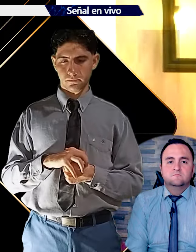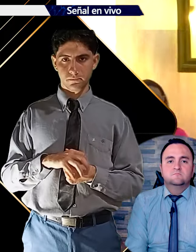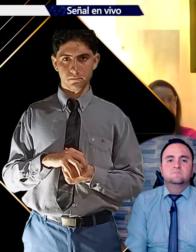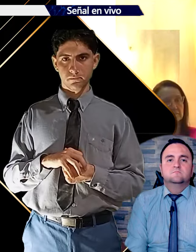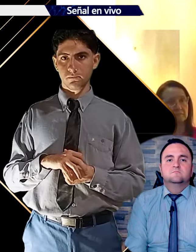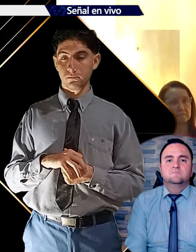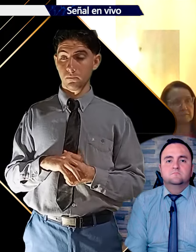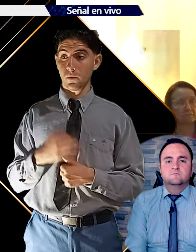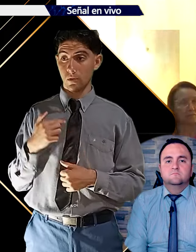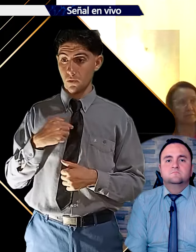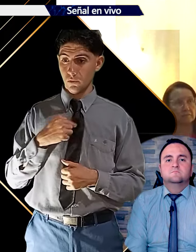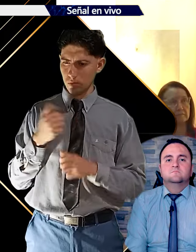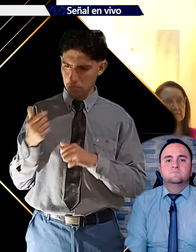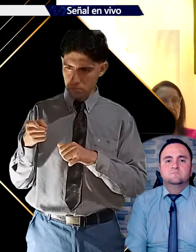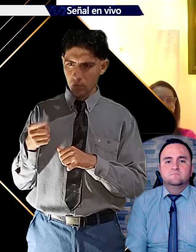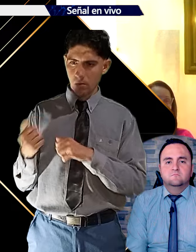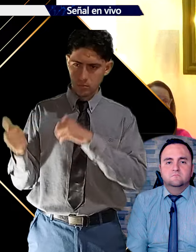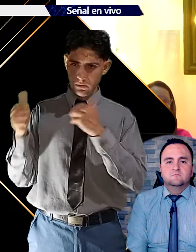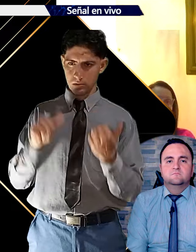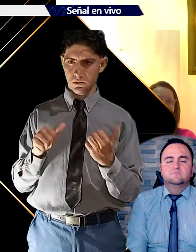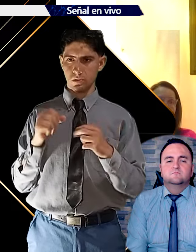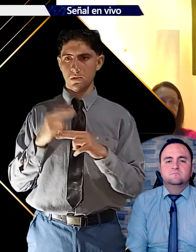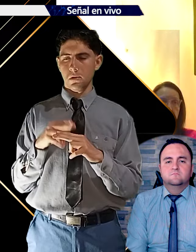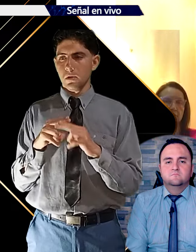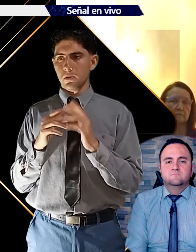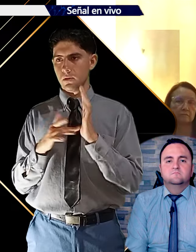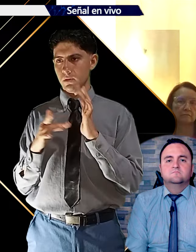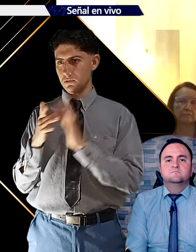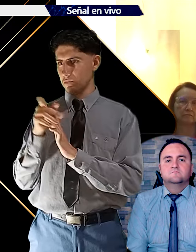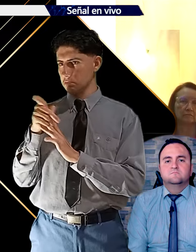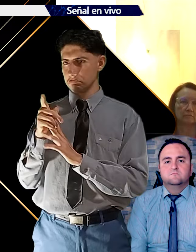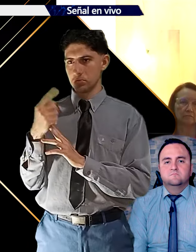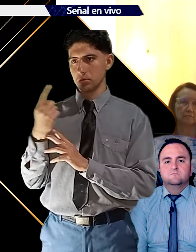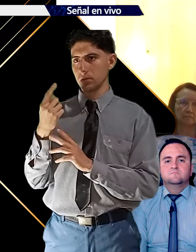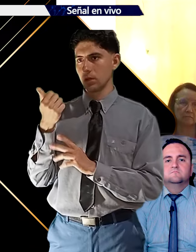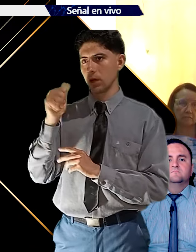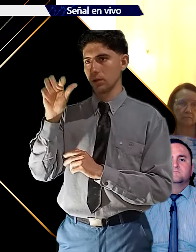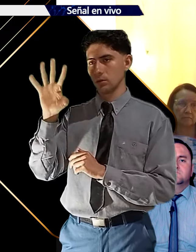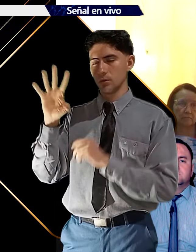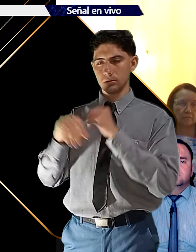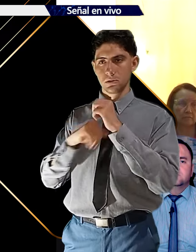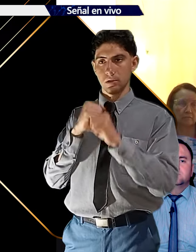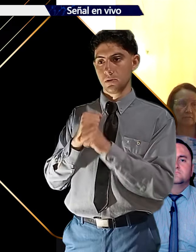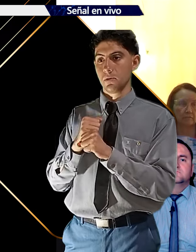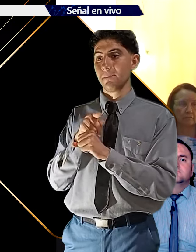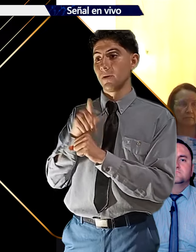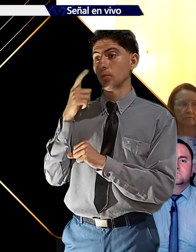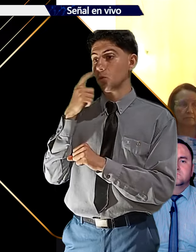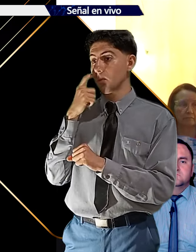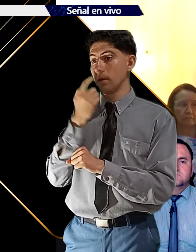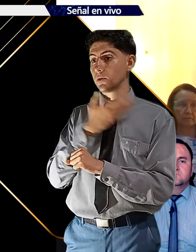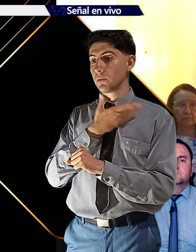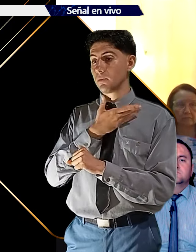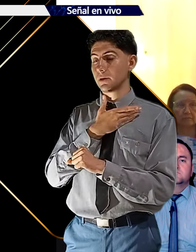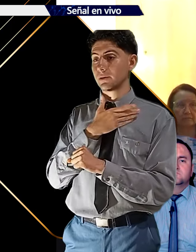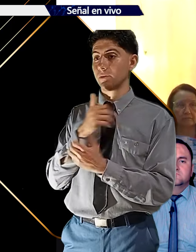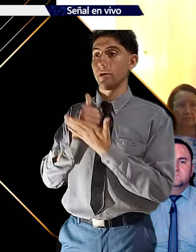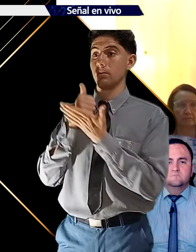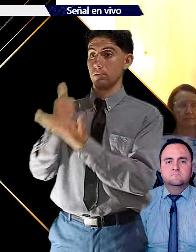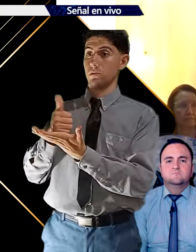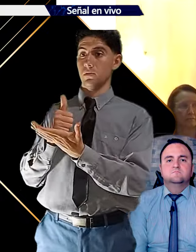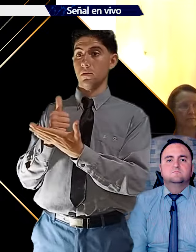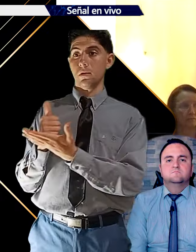le dijo: yo lo bautizo, pero ustedes se van a ser responsables de ayudar, porque él todavía es un niño, en la consejería, en mirar,